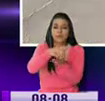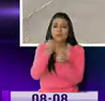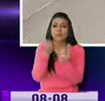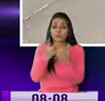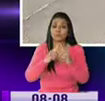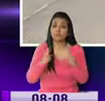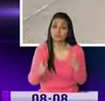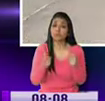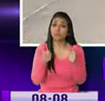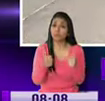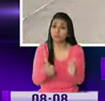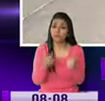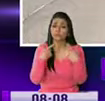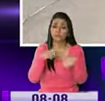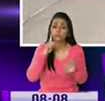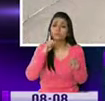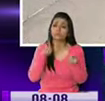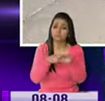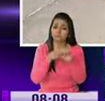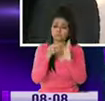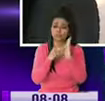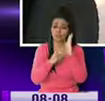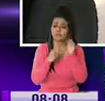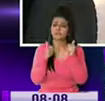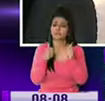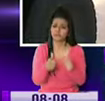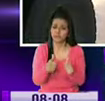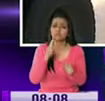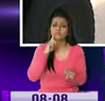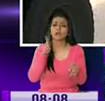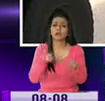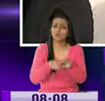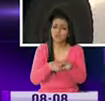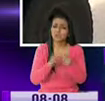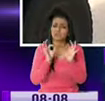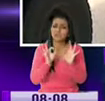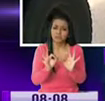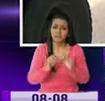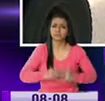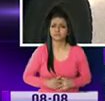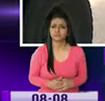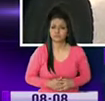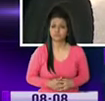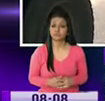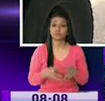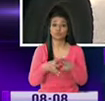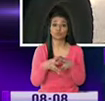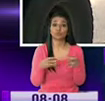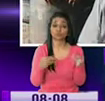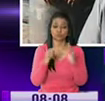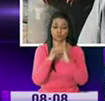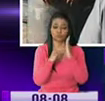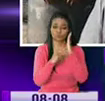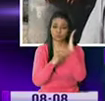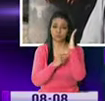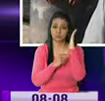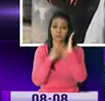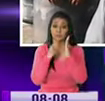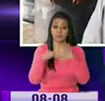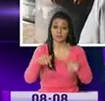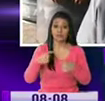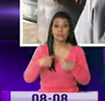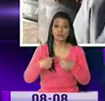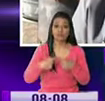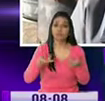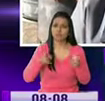qué bueno que esto se esté normando, qué bueno que se esté llegando a los arreglos necesarios de la normativa del caso para que la ciudad también en